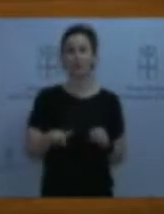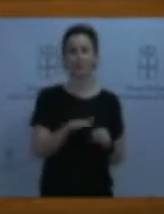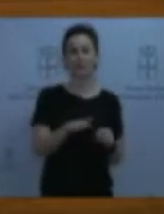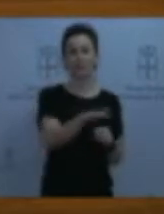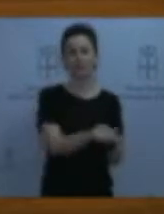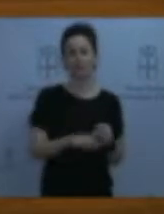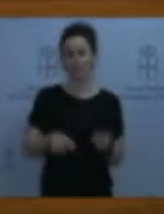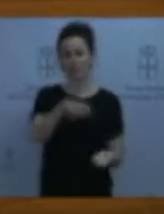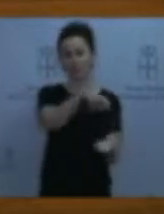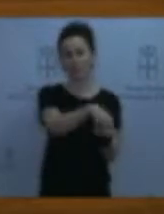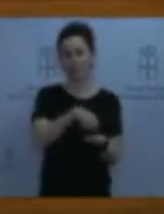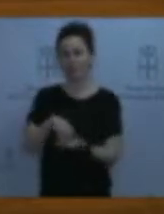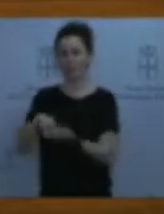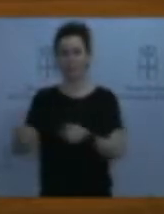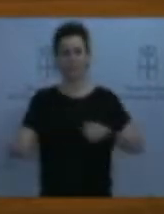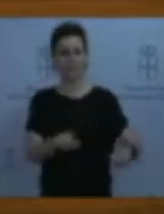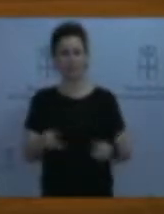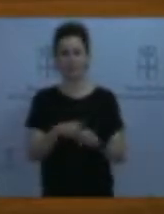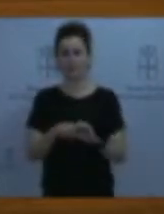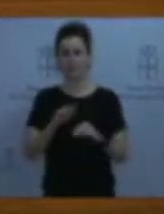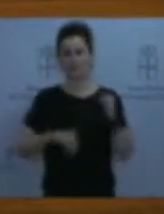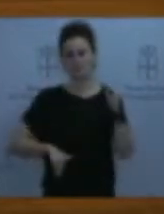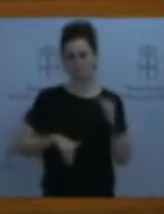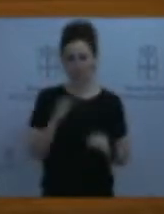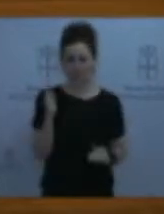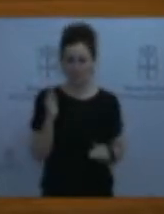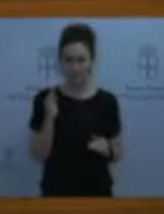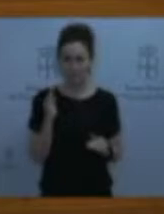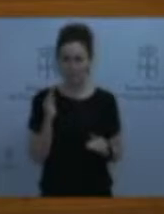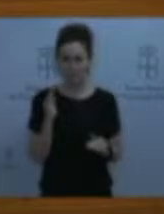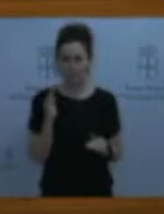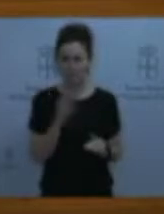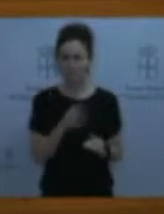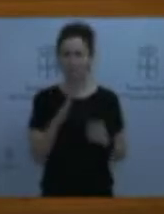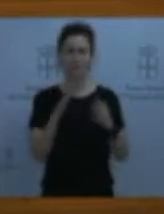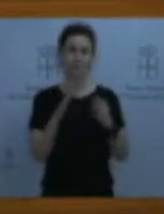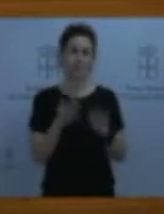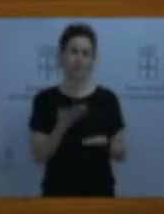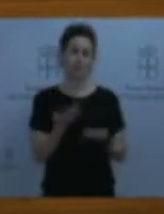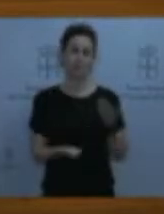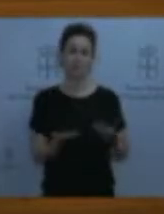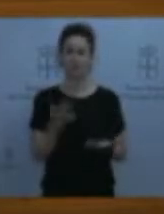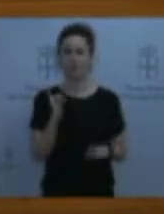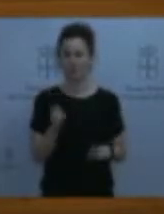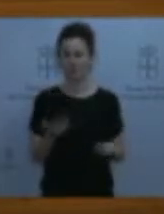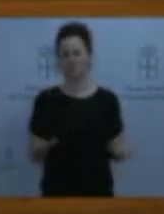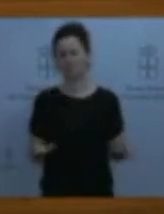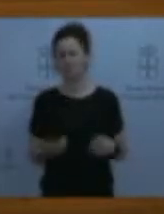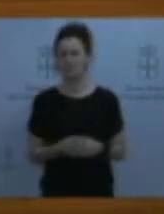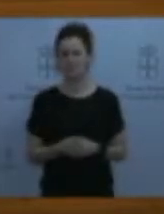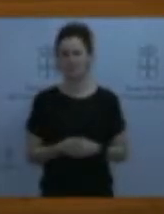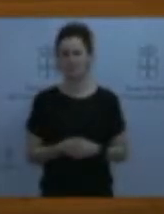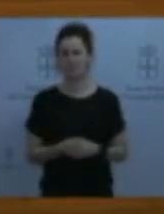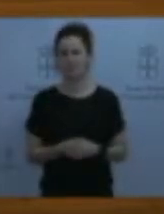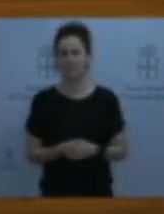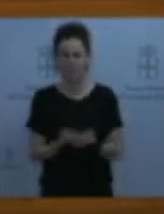que las demandas de plazas sean superiores a las existentes. Yo creo que es difícil sostenerlo si